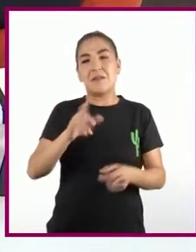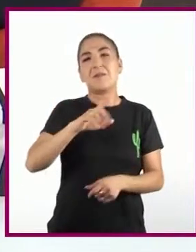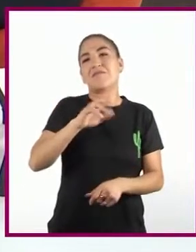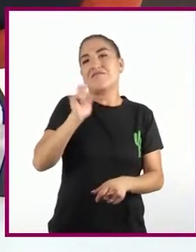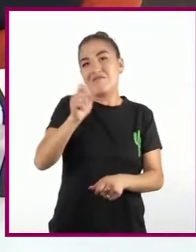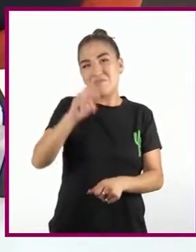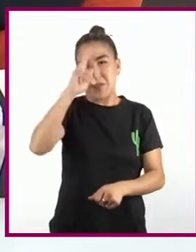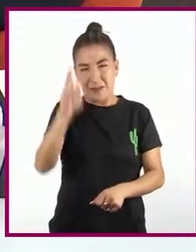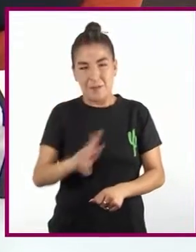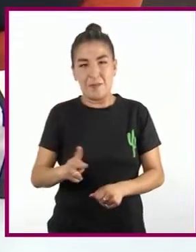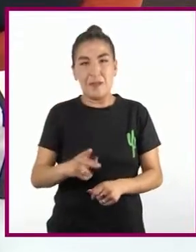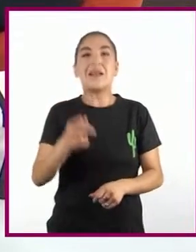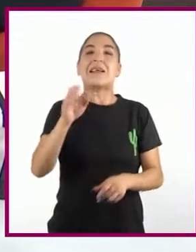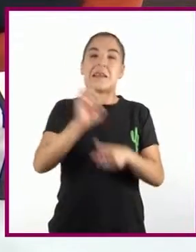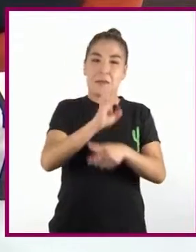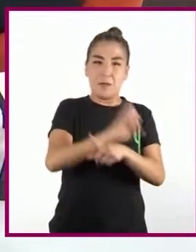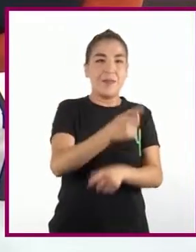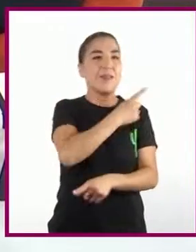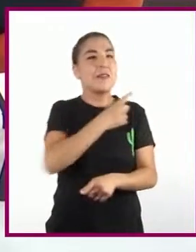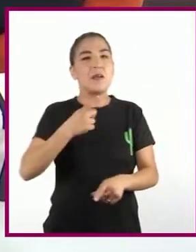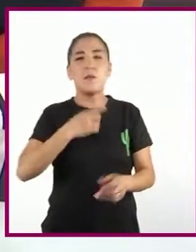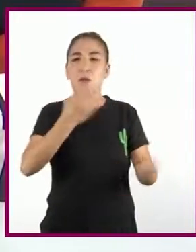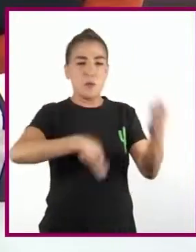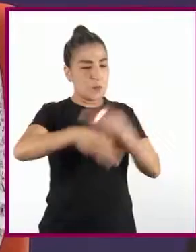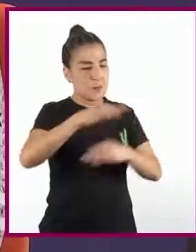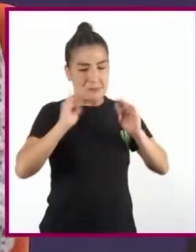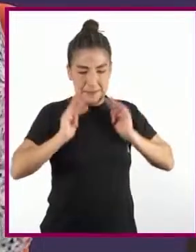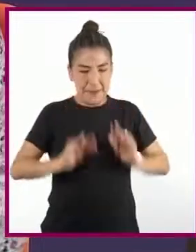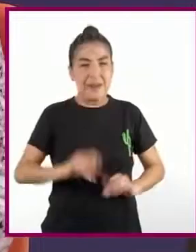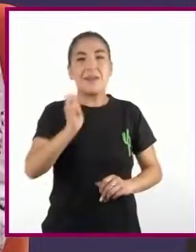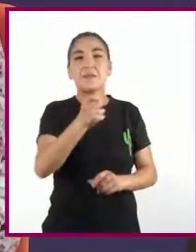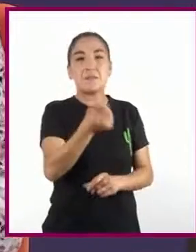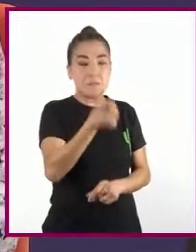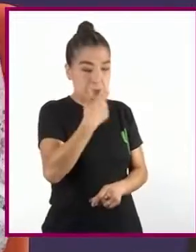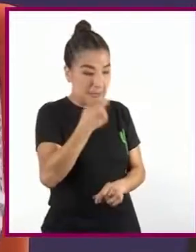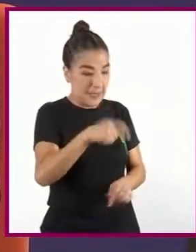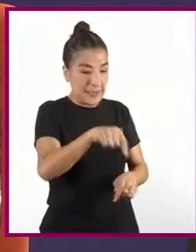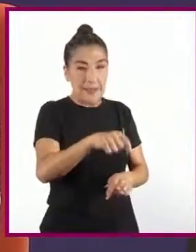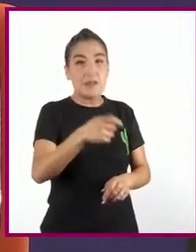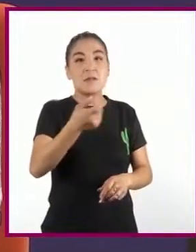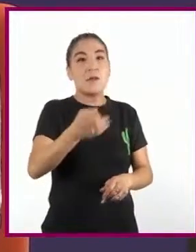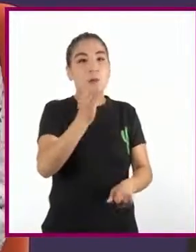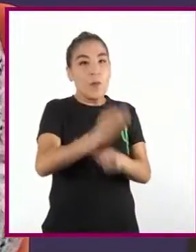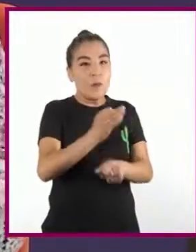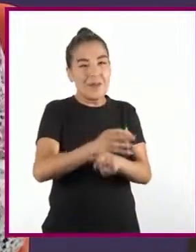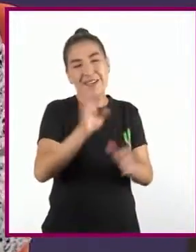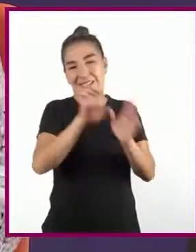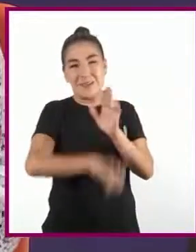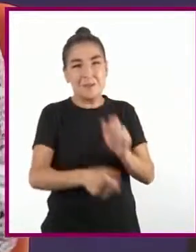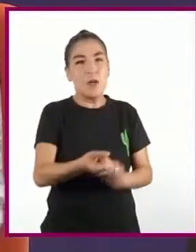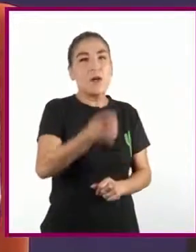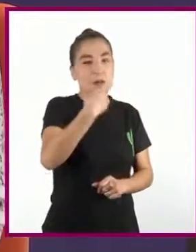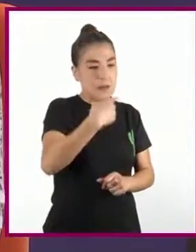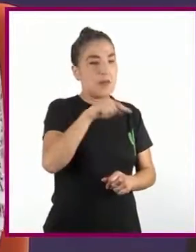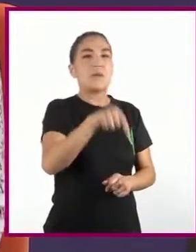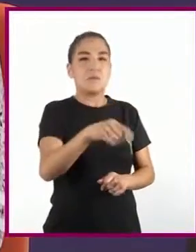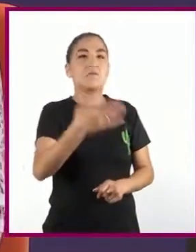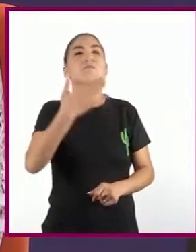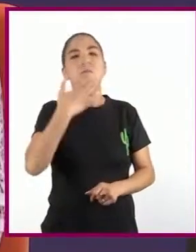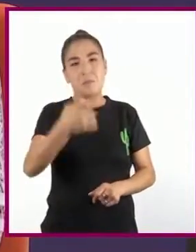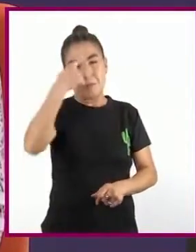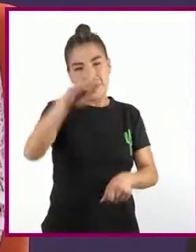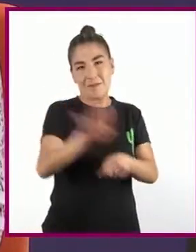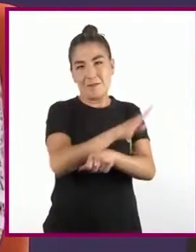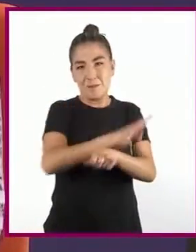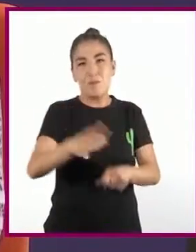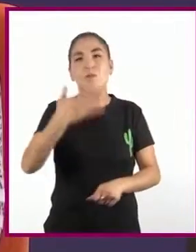daño. Entonces debemos de estar todos muy tranquilos y muy claros de que el medicamento que estamos tomando, pues en general es para nuestro